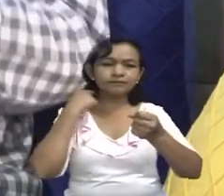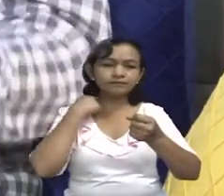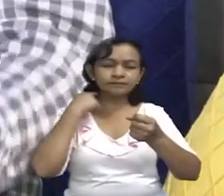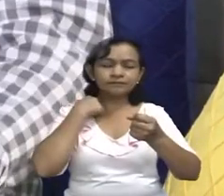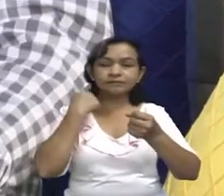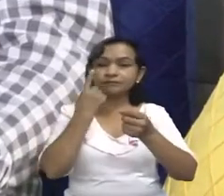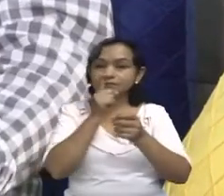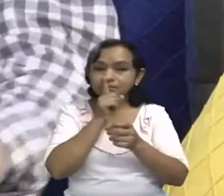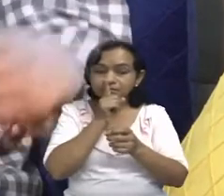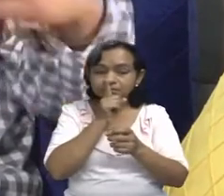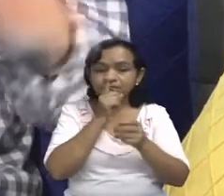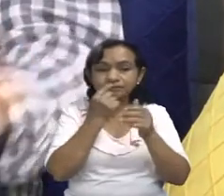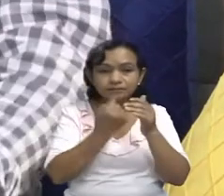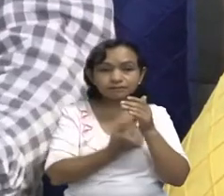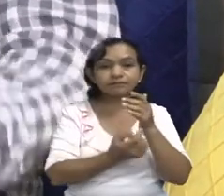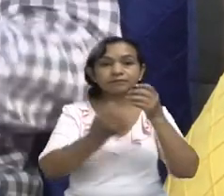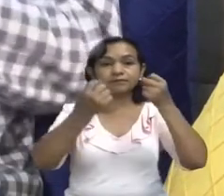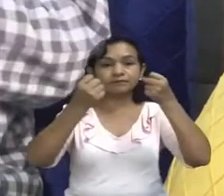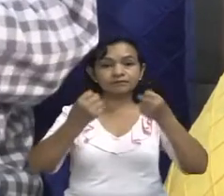clandestino, un hombre